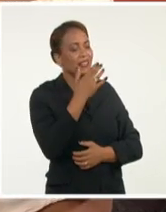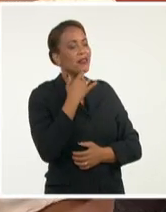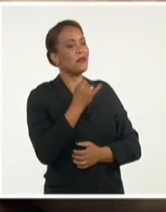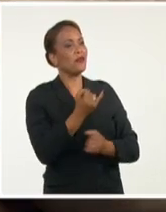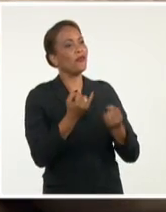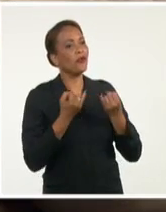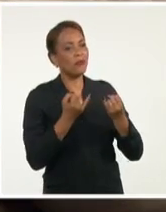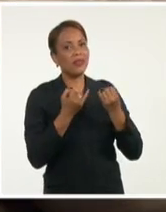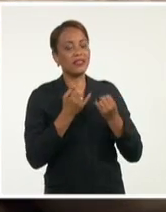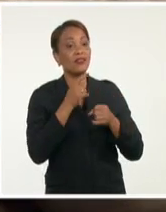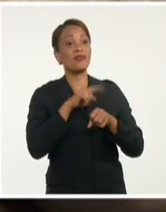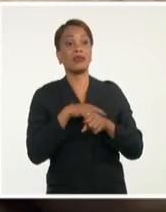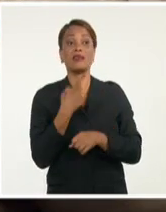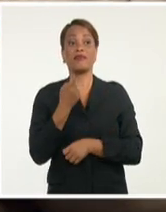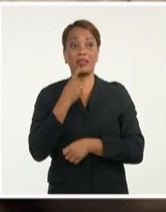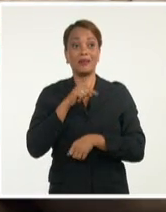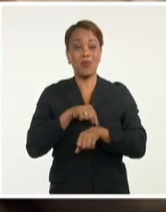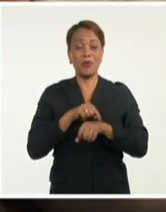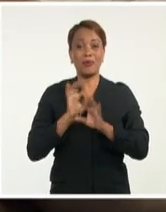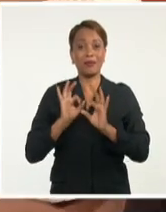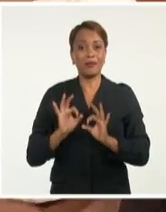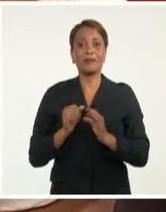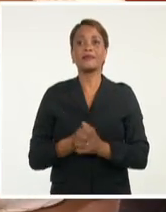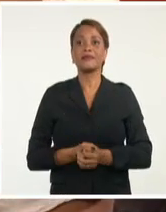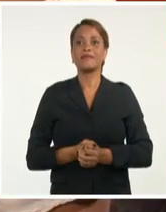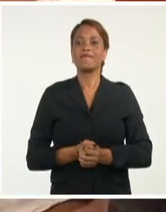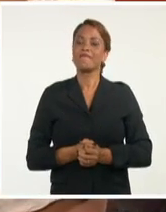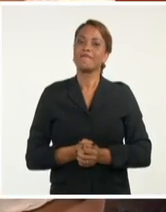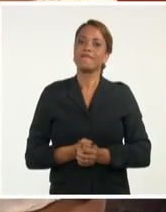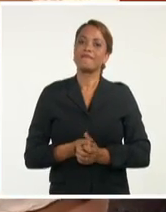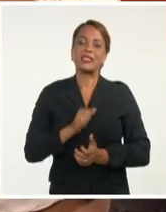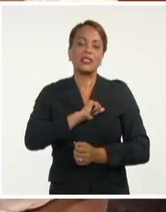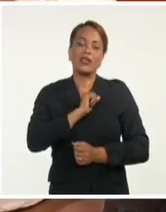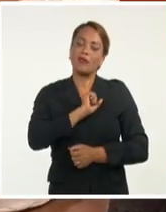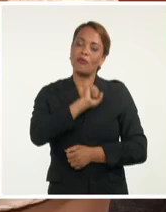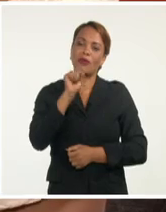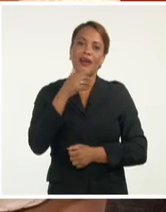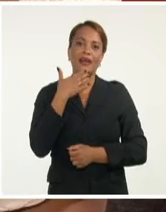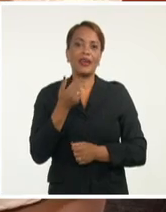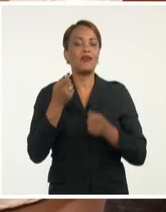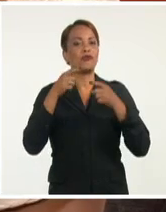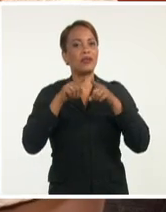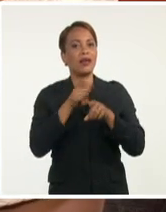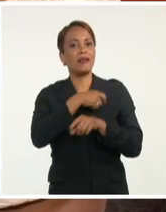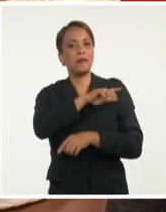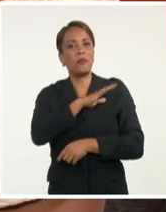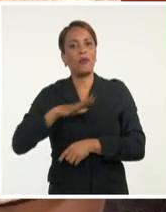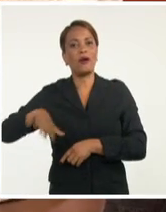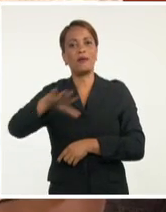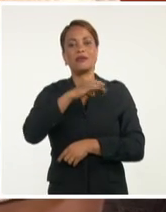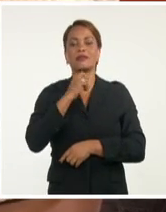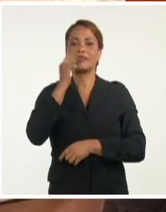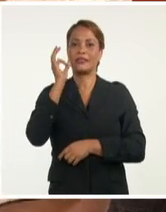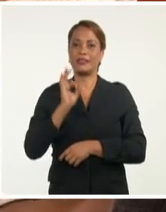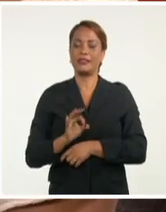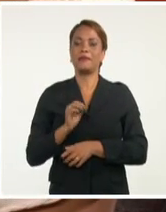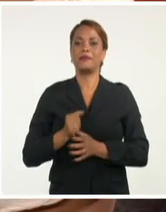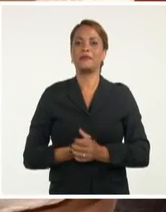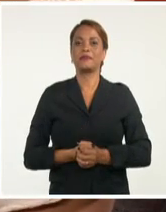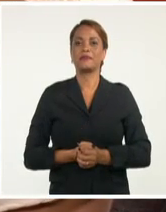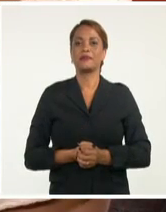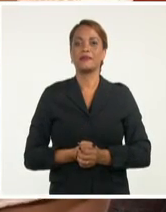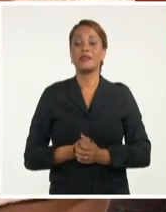necesarias en estos tiempos y que logremos, por supuesto, esa unidad siempre entre todos los cubanos. A